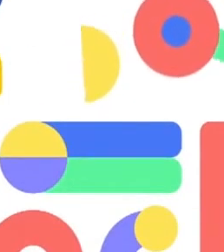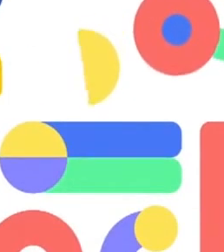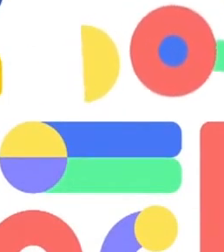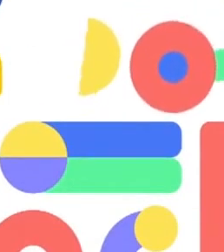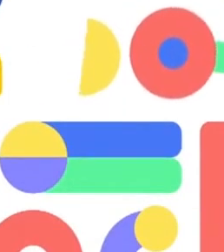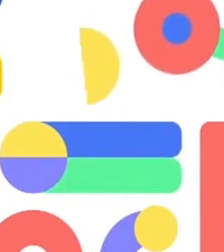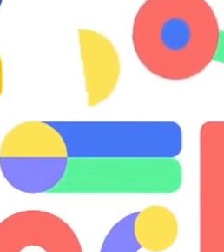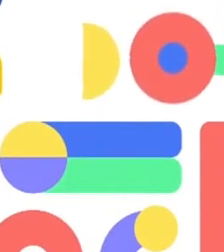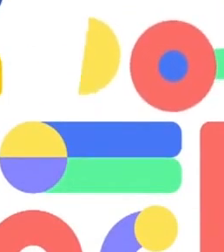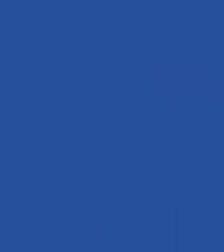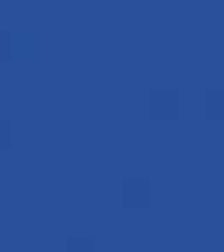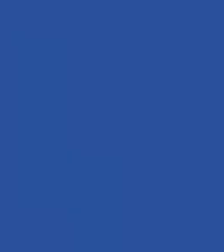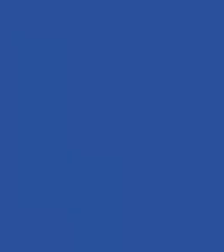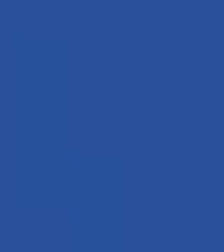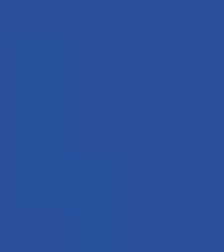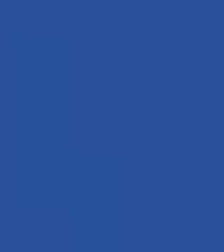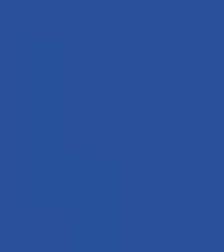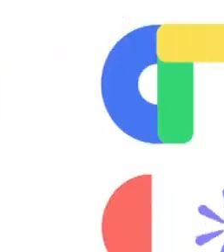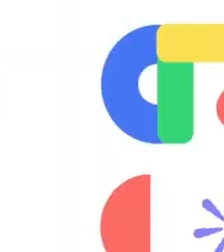casa.